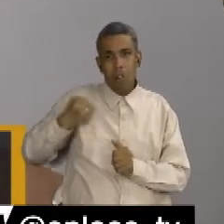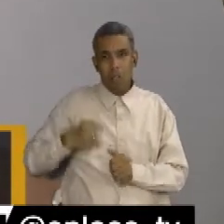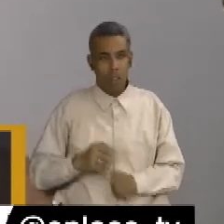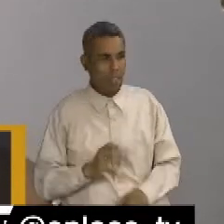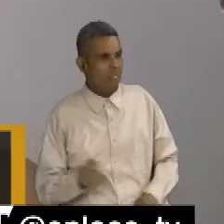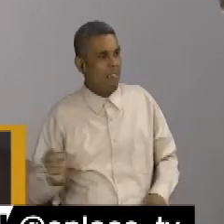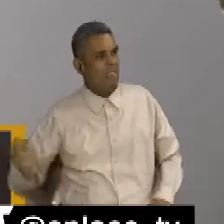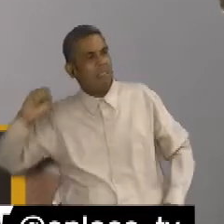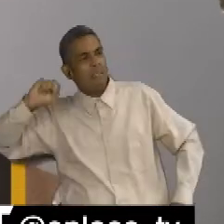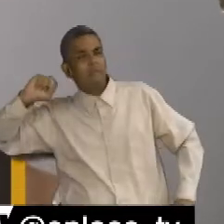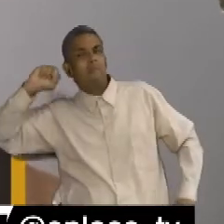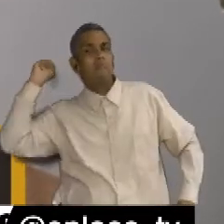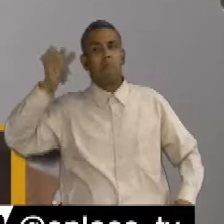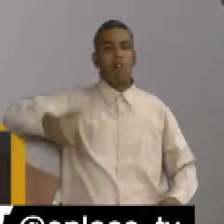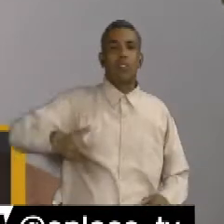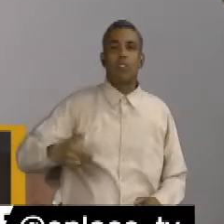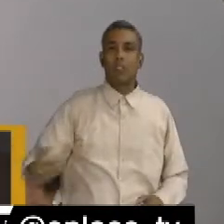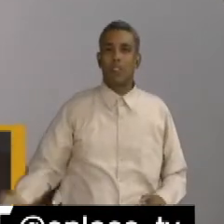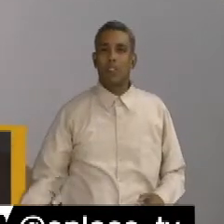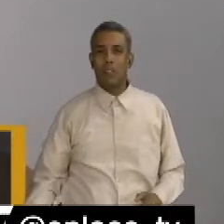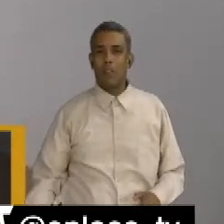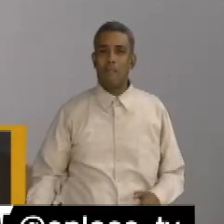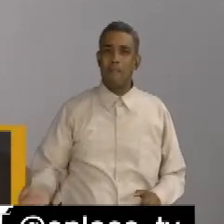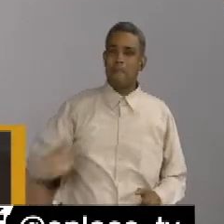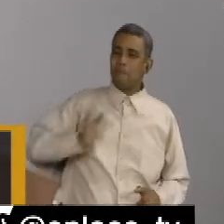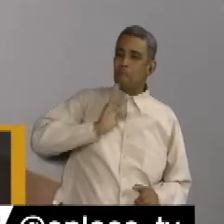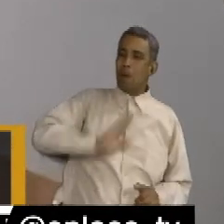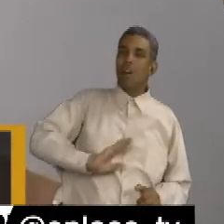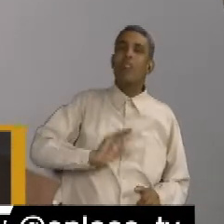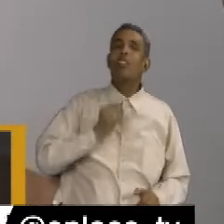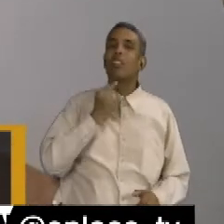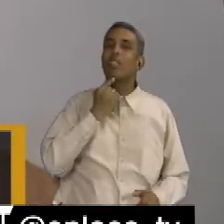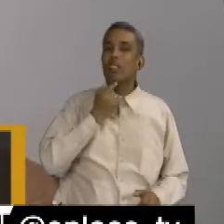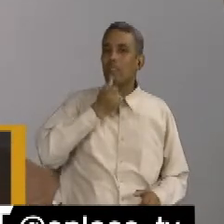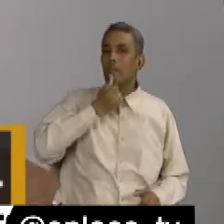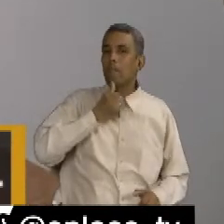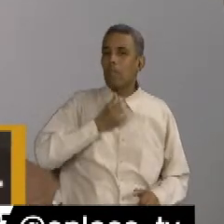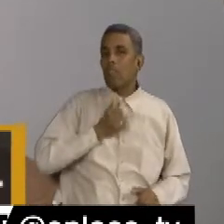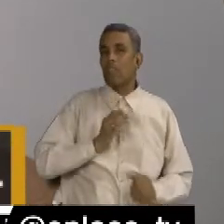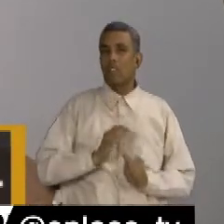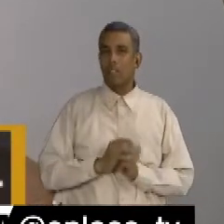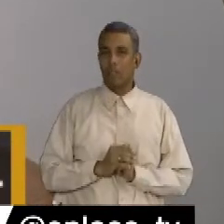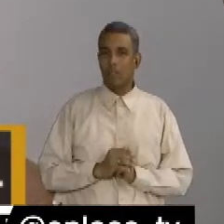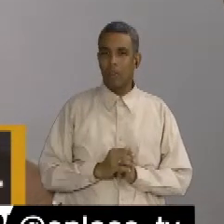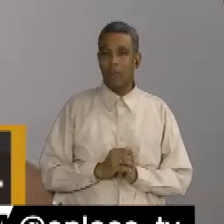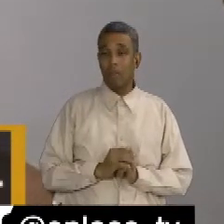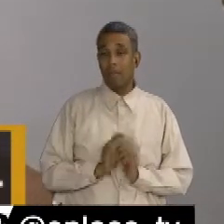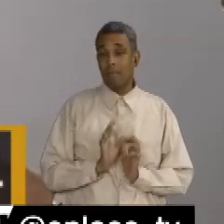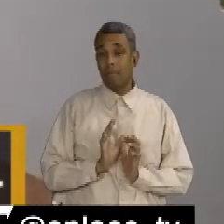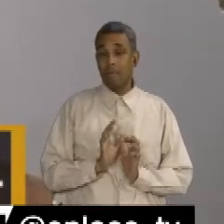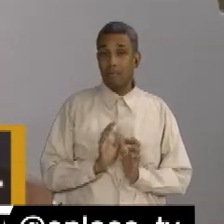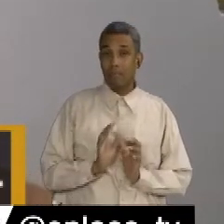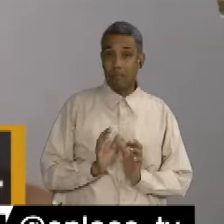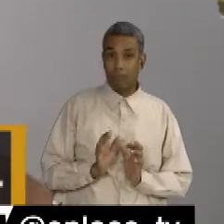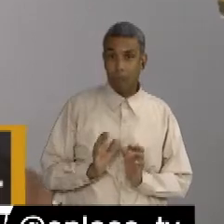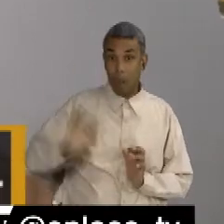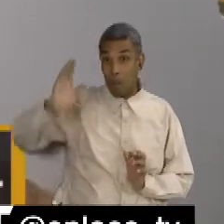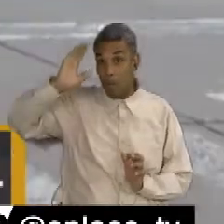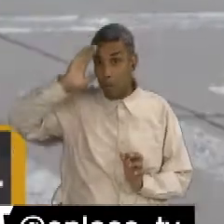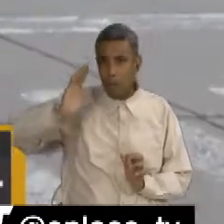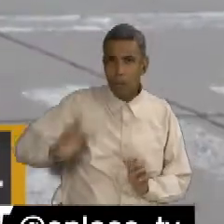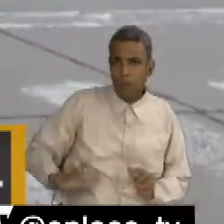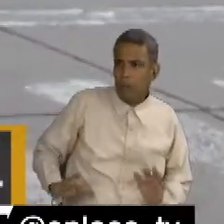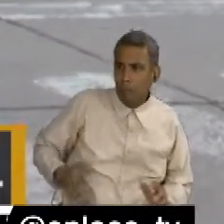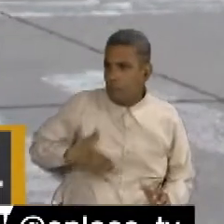lo corta. Y por eso sucedieron estos hechos, pues lesión al personal y obviamente todos los funcionarios reaccionan ante esta